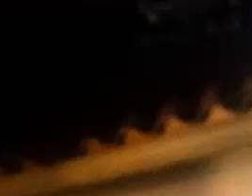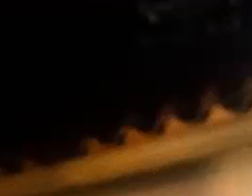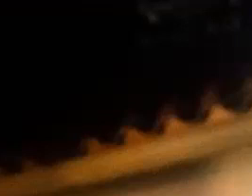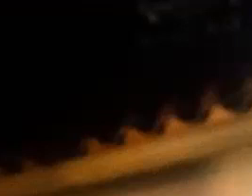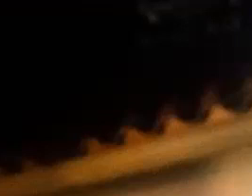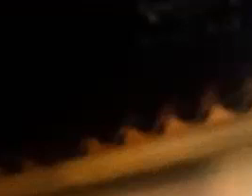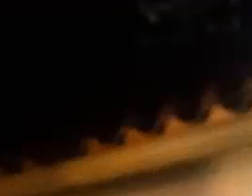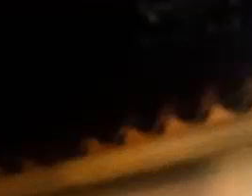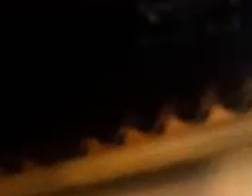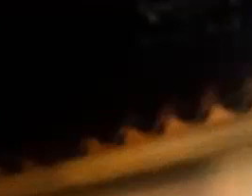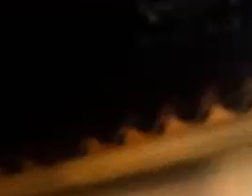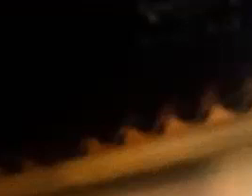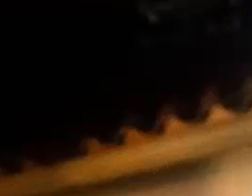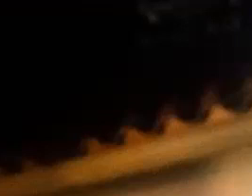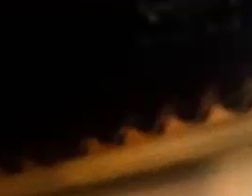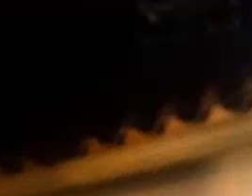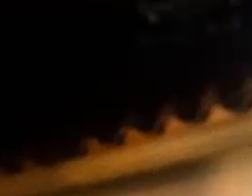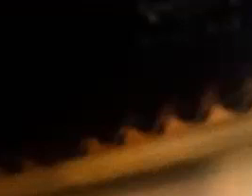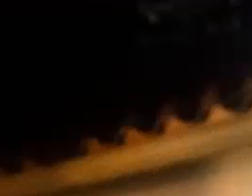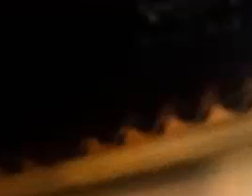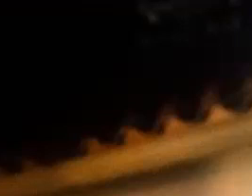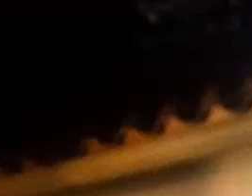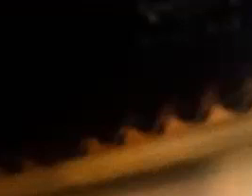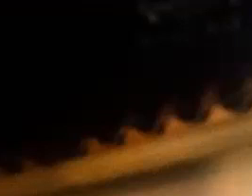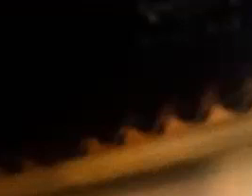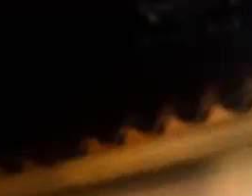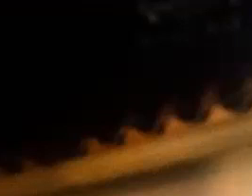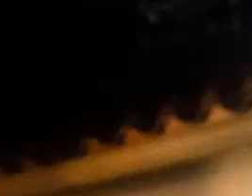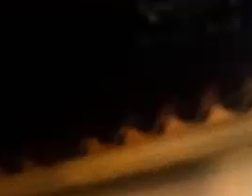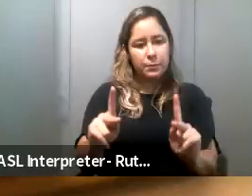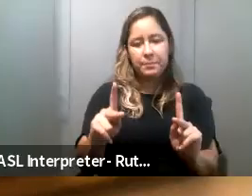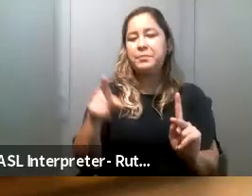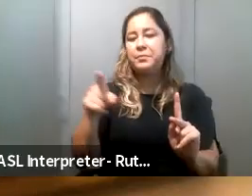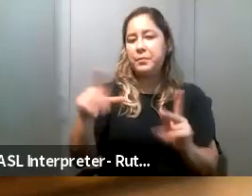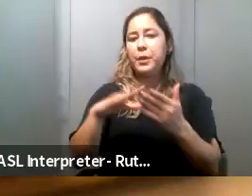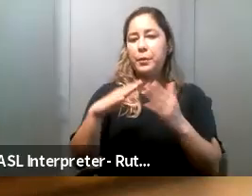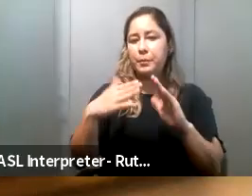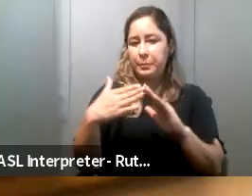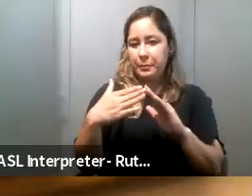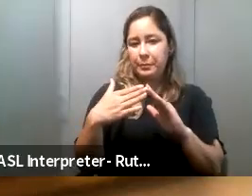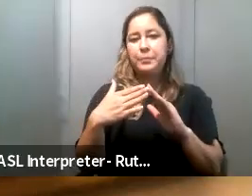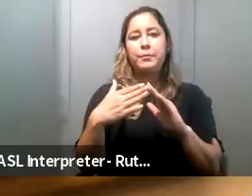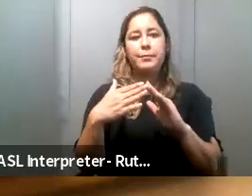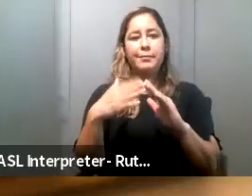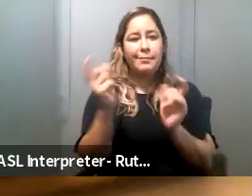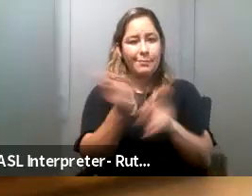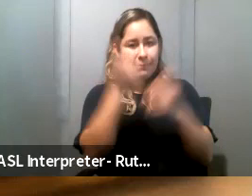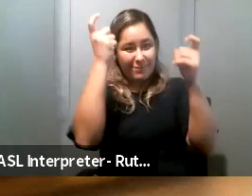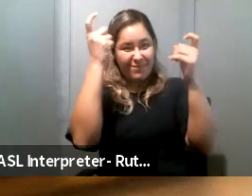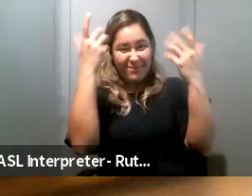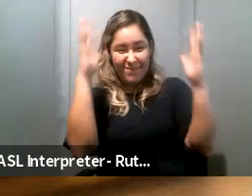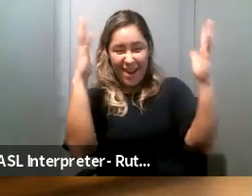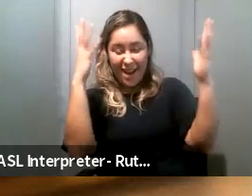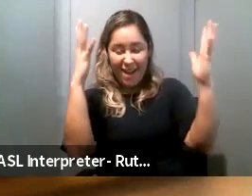los permisos, la comunidad ganó. Lo cual fue un logro muy grande,